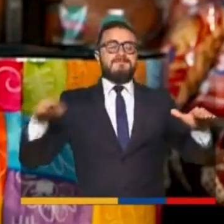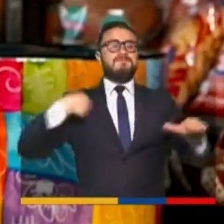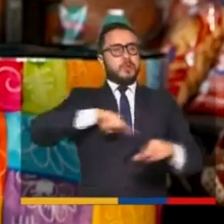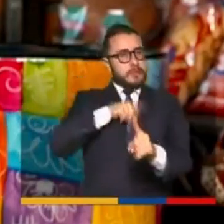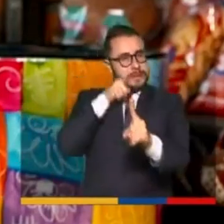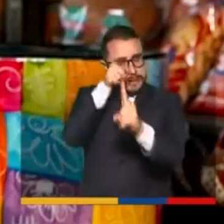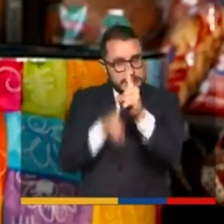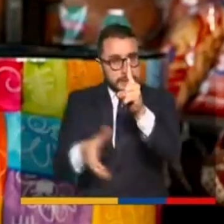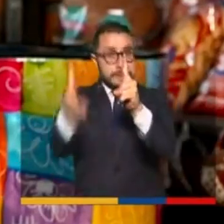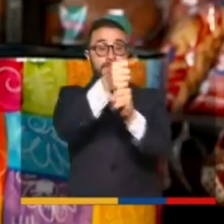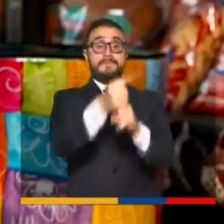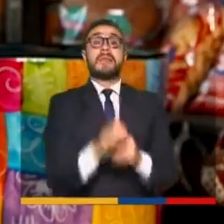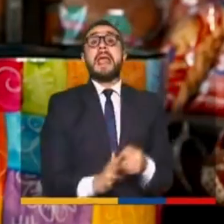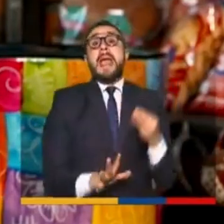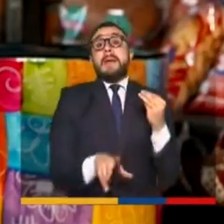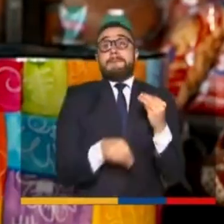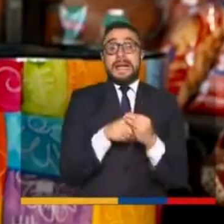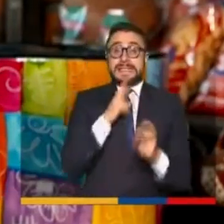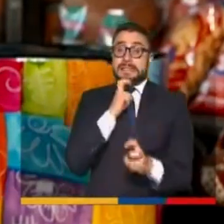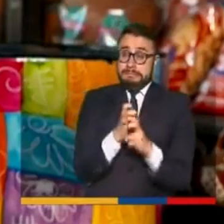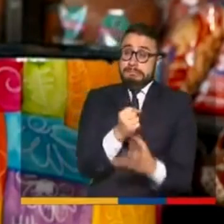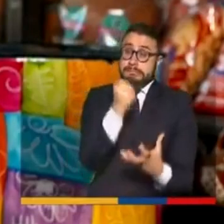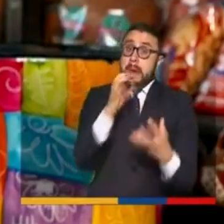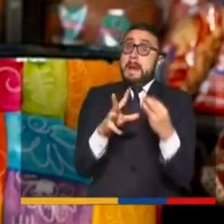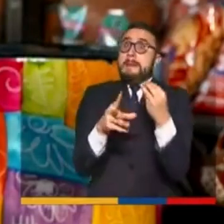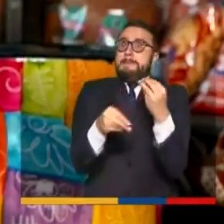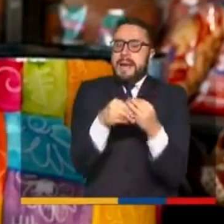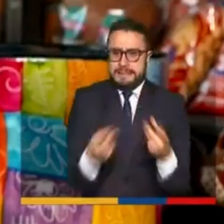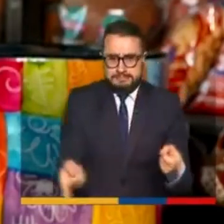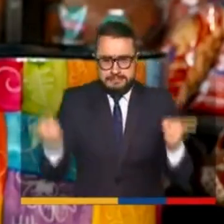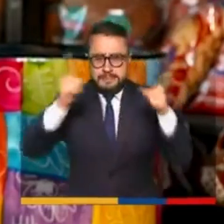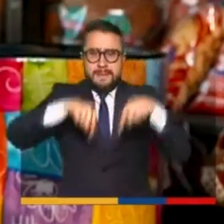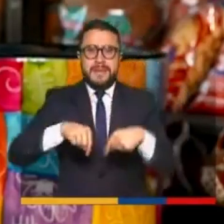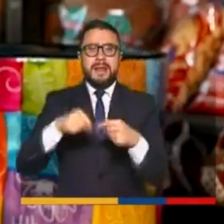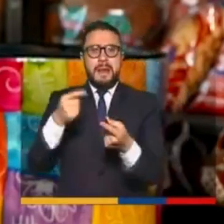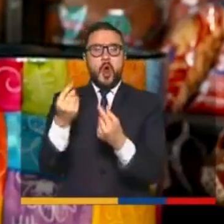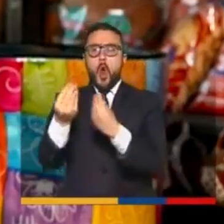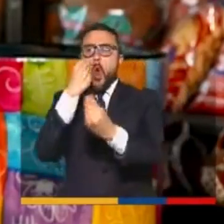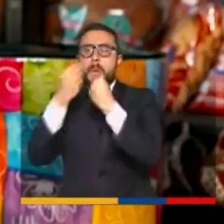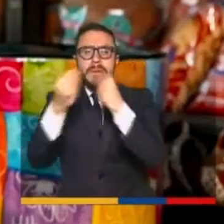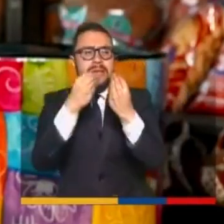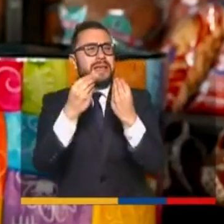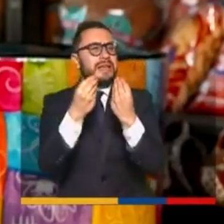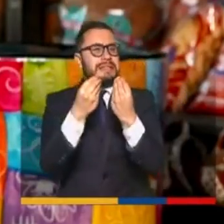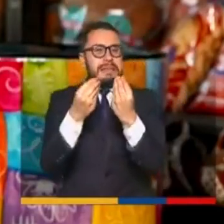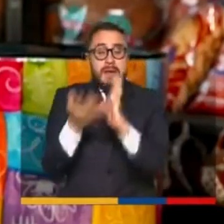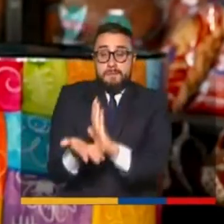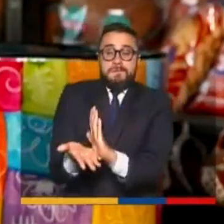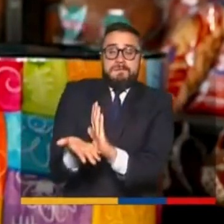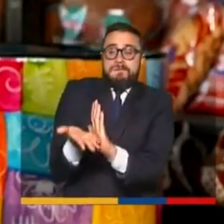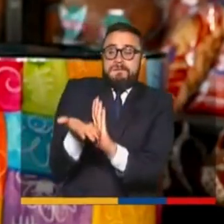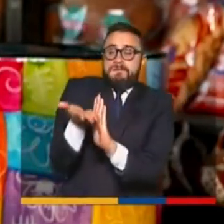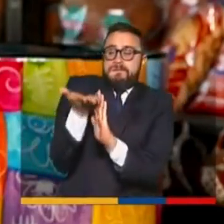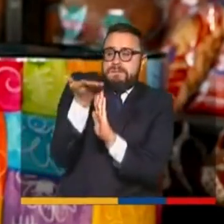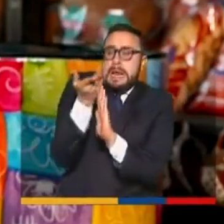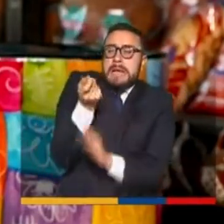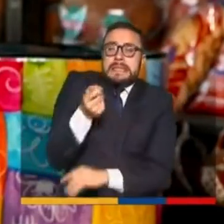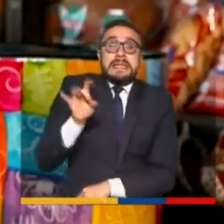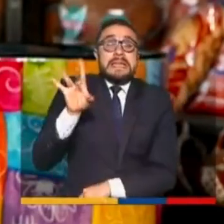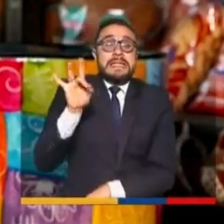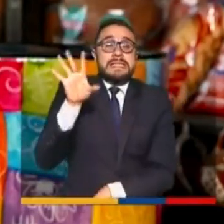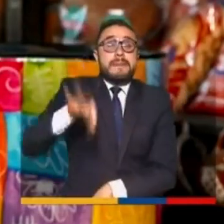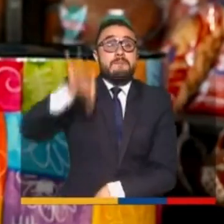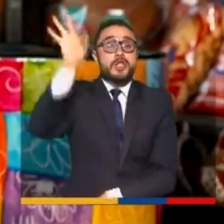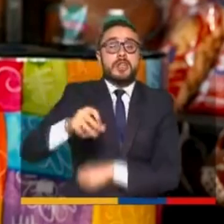suma una inflación de precios que fue cercana en el tema de alimentos al 15%